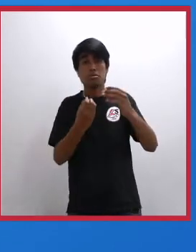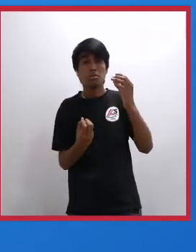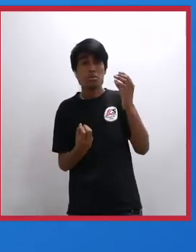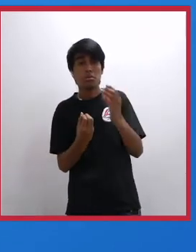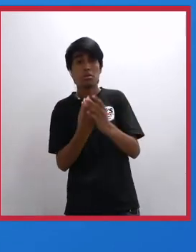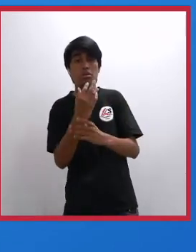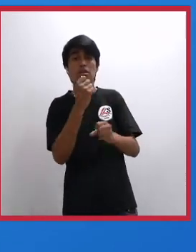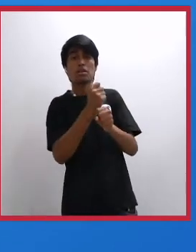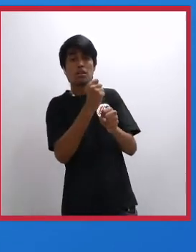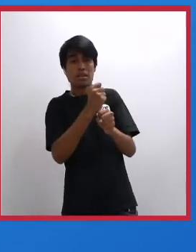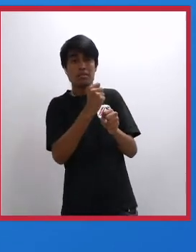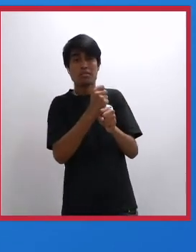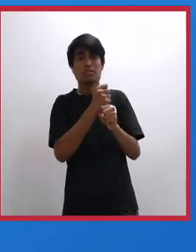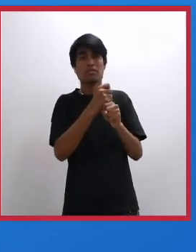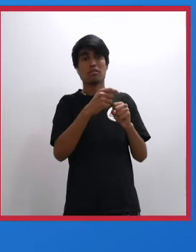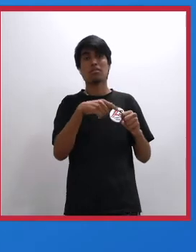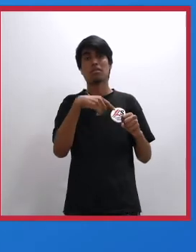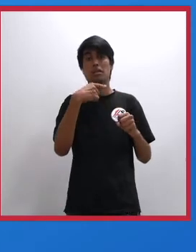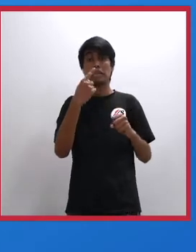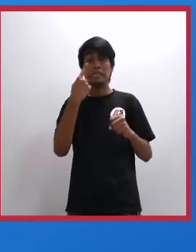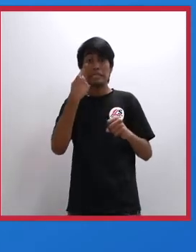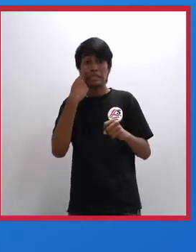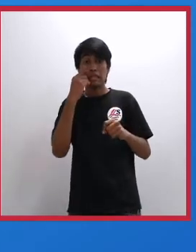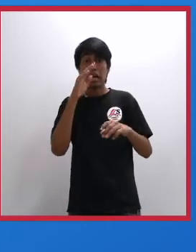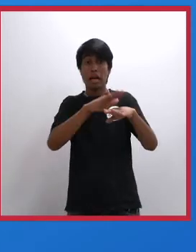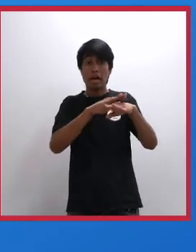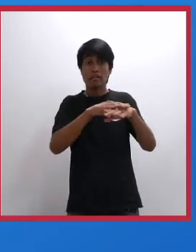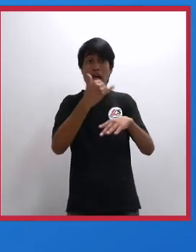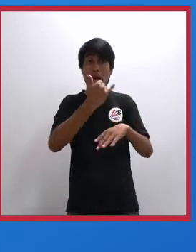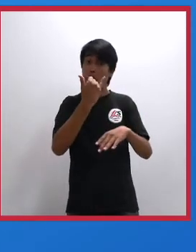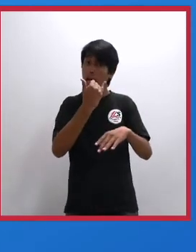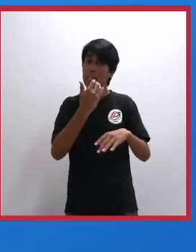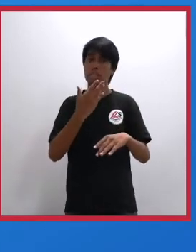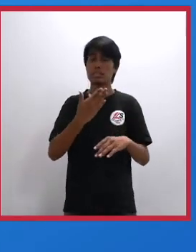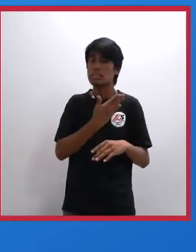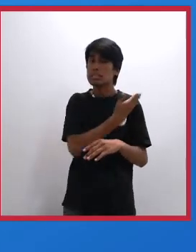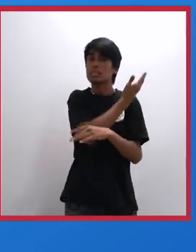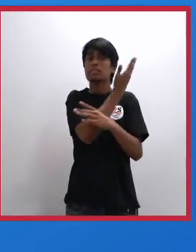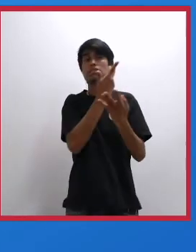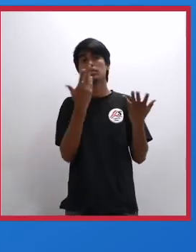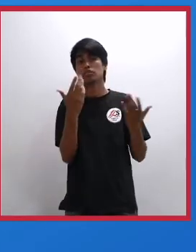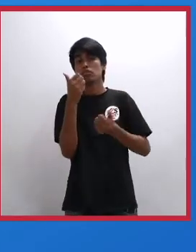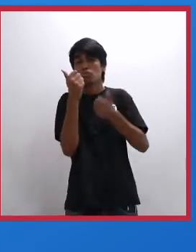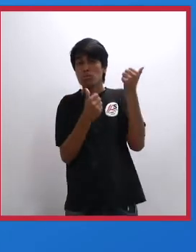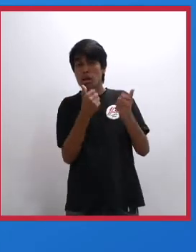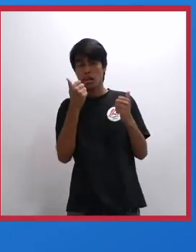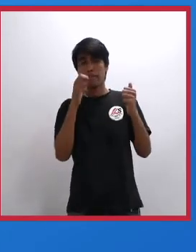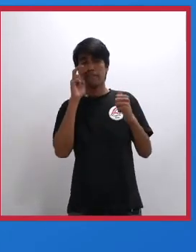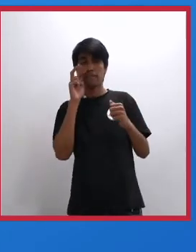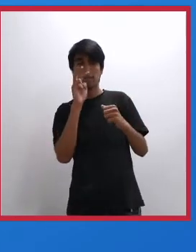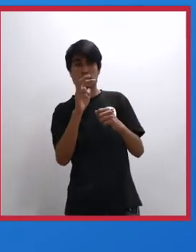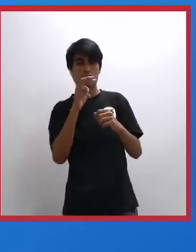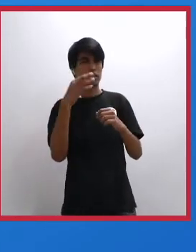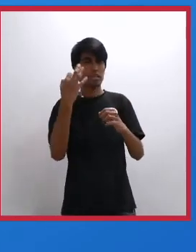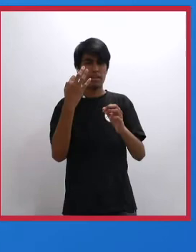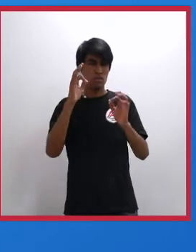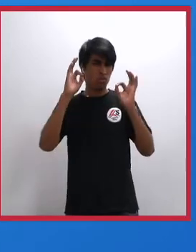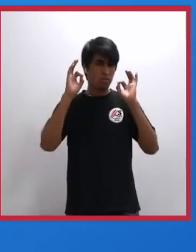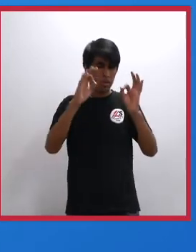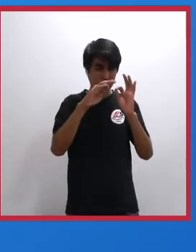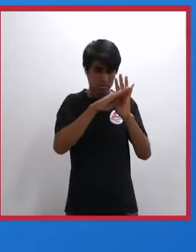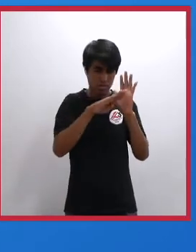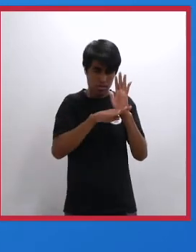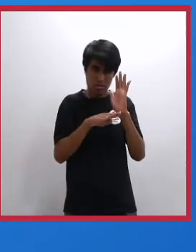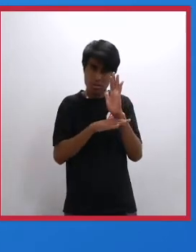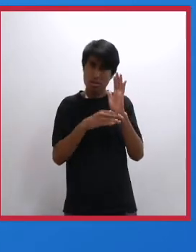del trabajo, el riesgo de desastre previsible. Ahí ya debe indicar cuáles son